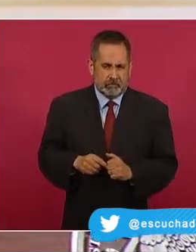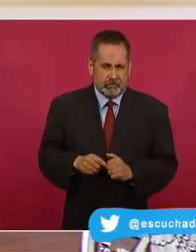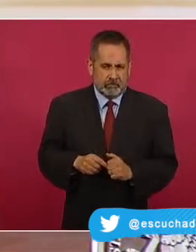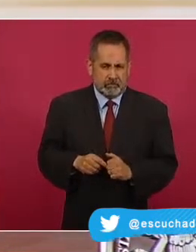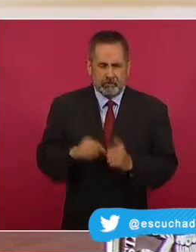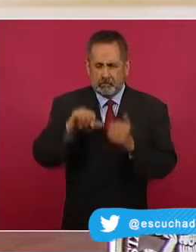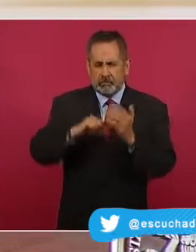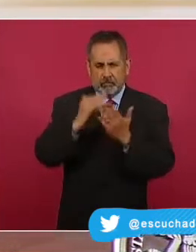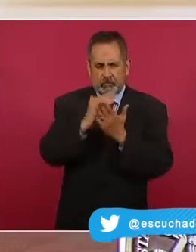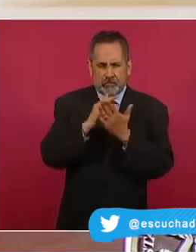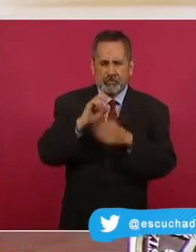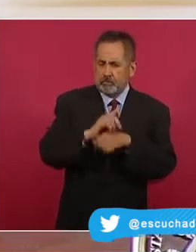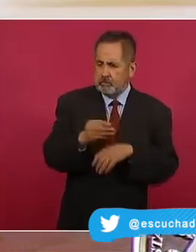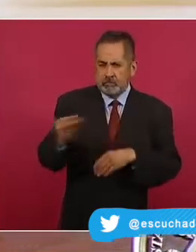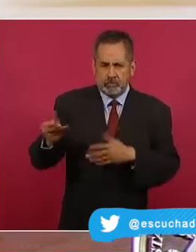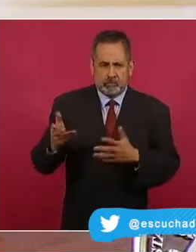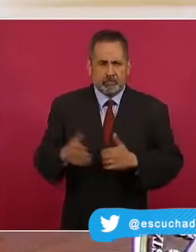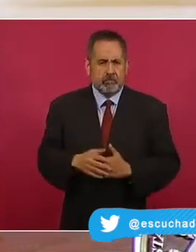la agenda. ¿Sí?